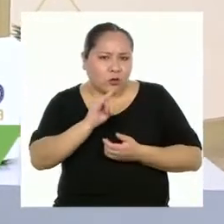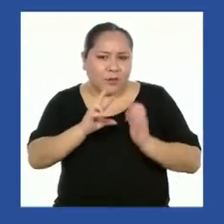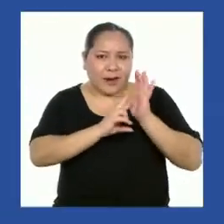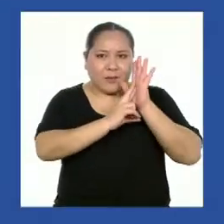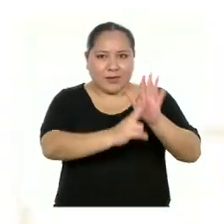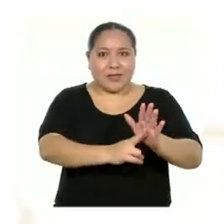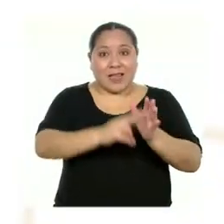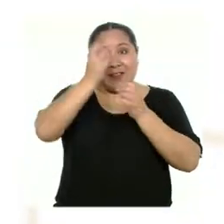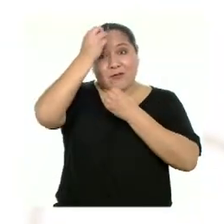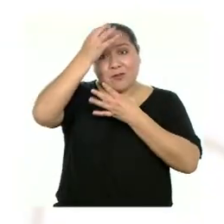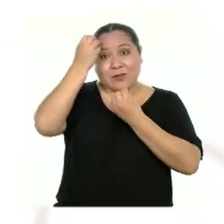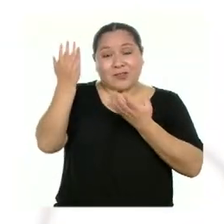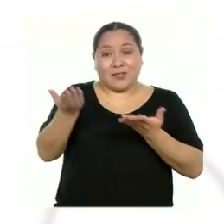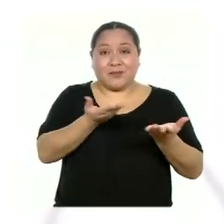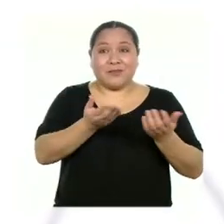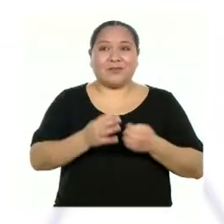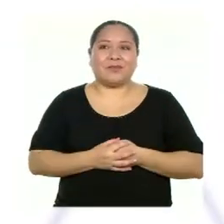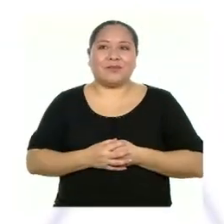tenemos?